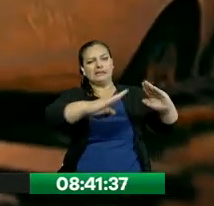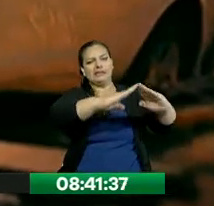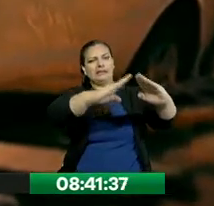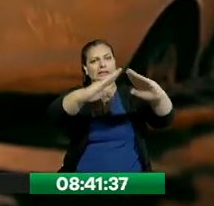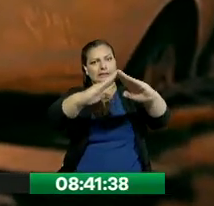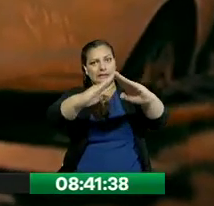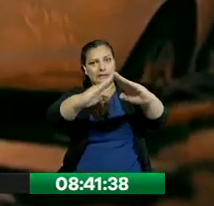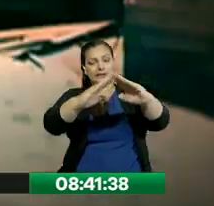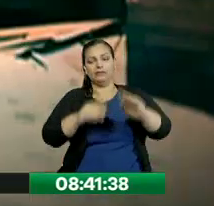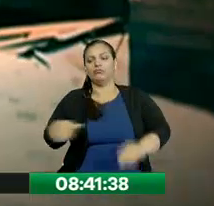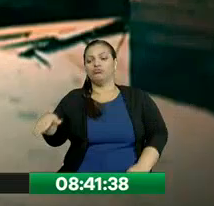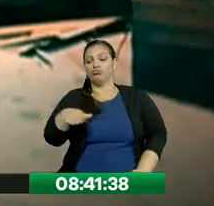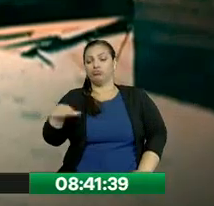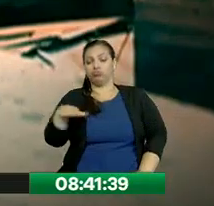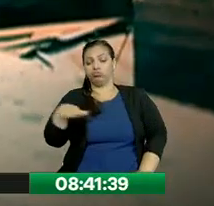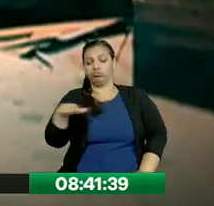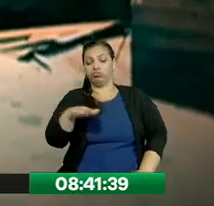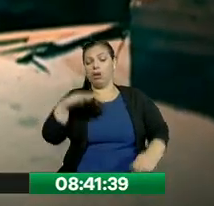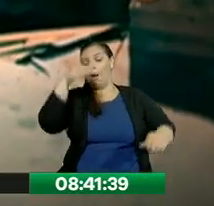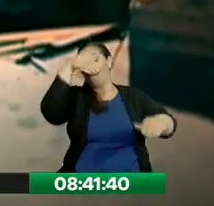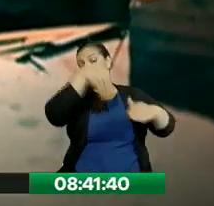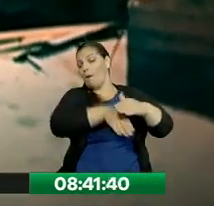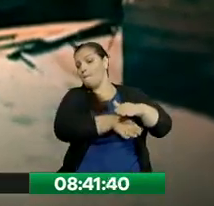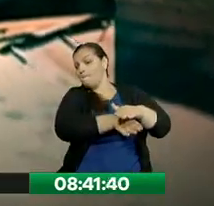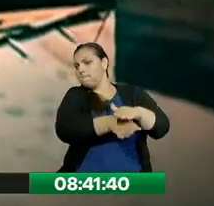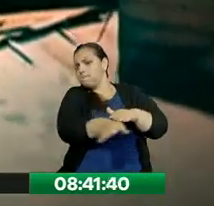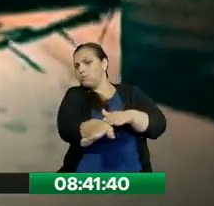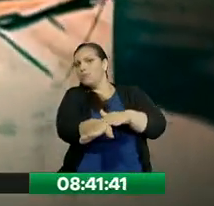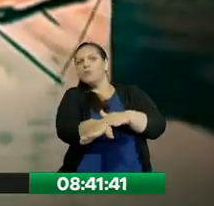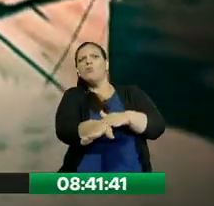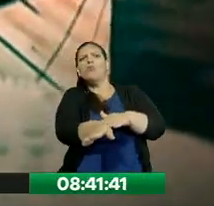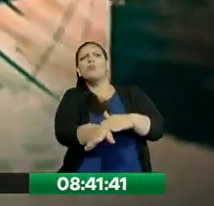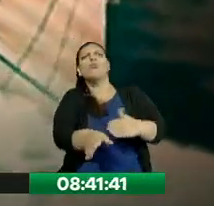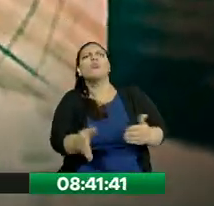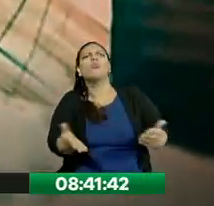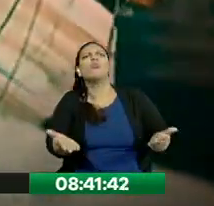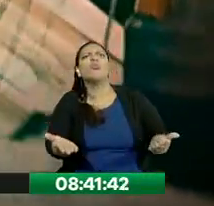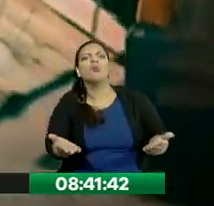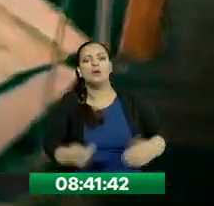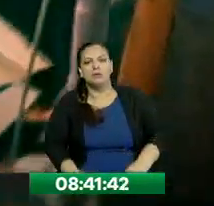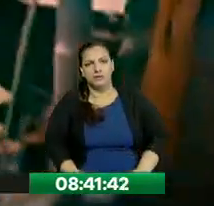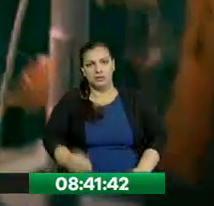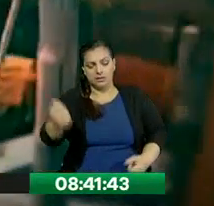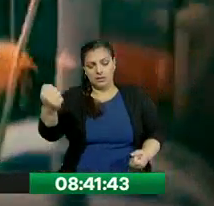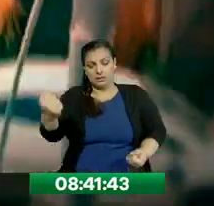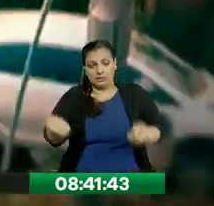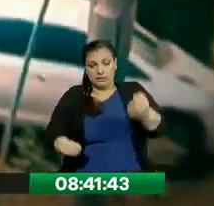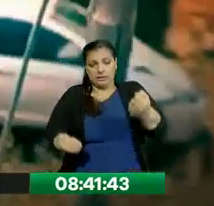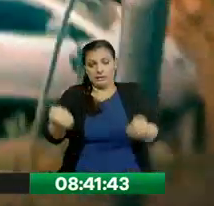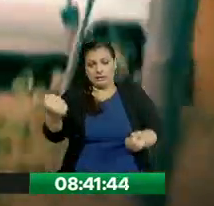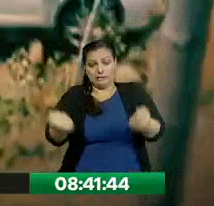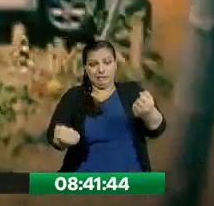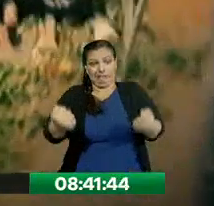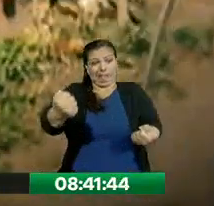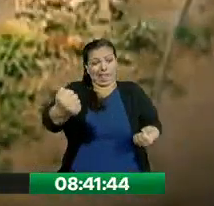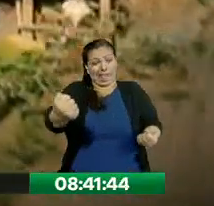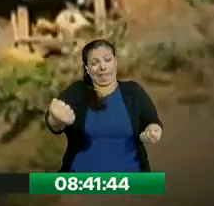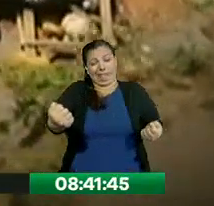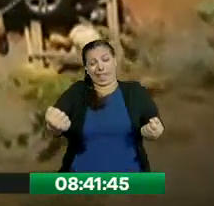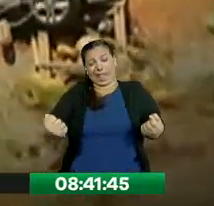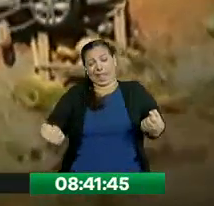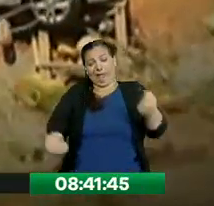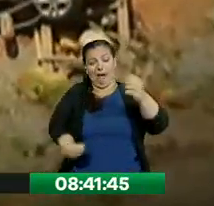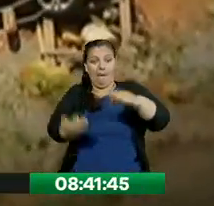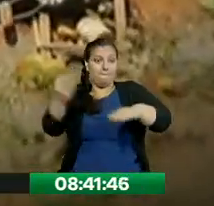encontraba junto a una de las viviendas. ¿Qué es lo que había ocurrido? El automotor perdió pista y cayó desde uno de los cerros de la